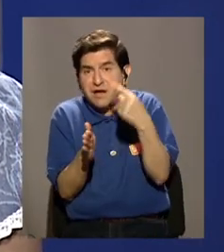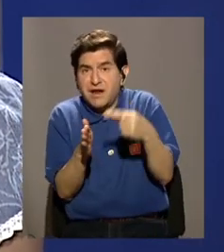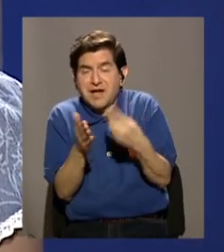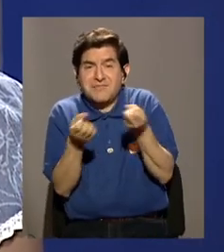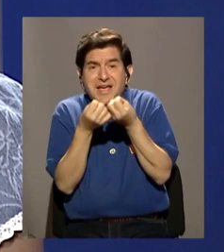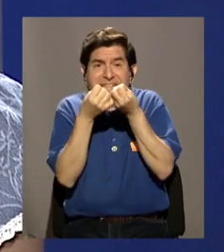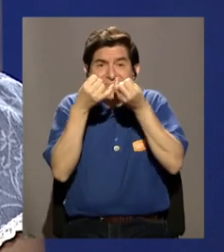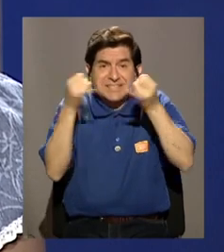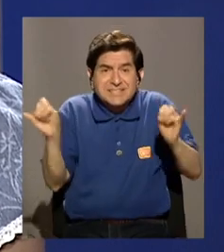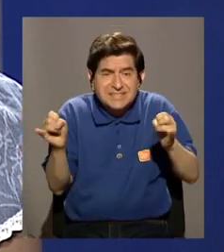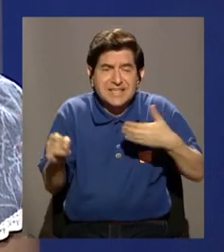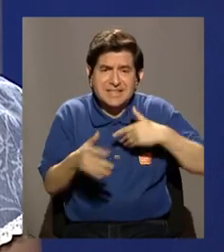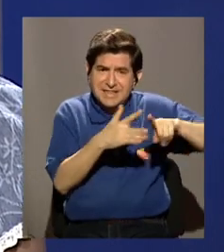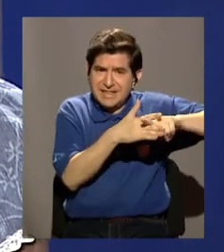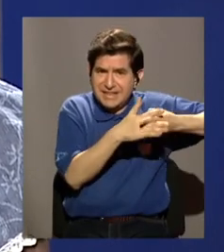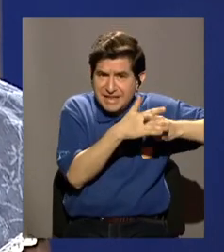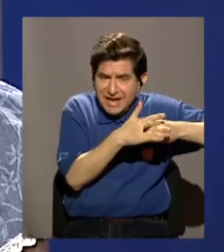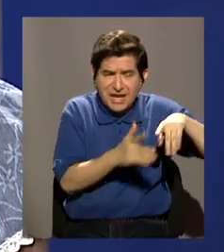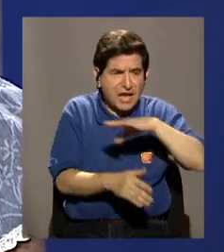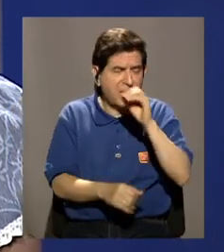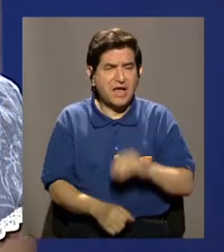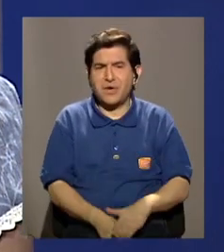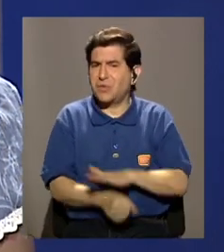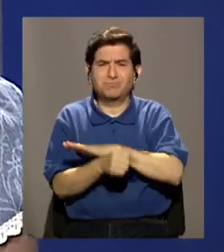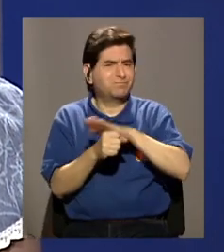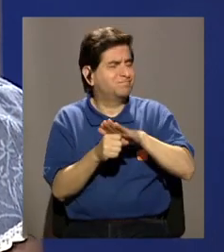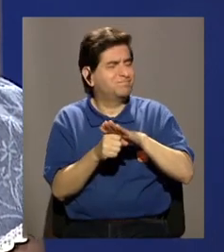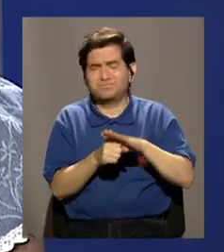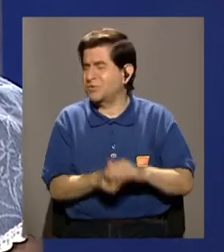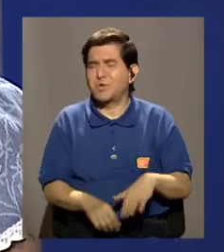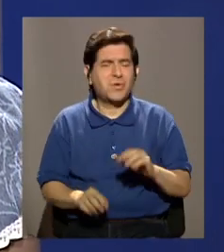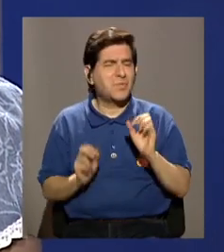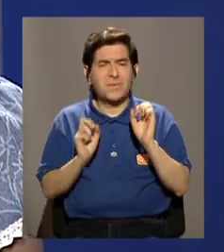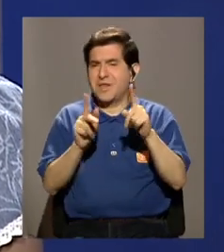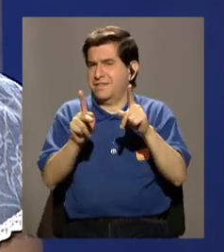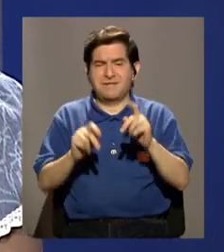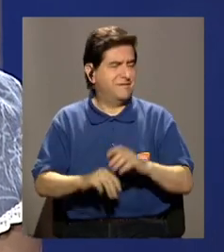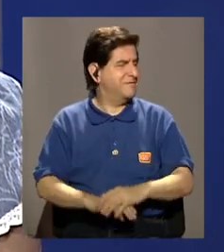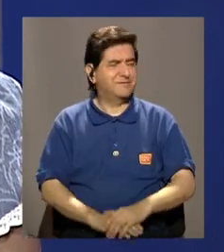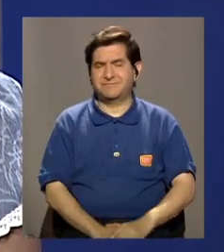a veces sin suficientes herramientas insuficientes oportunidades